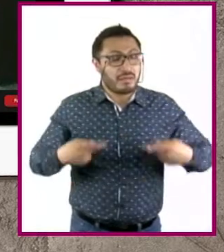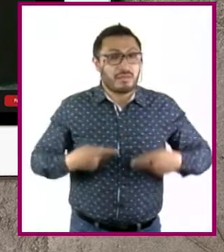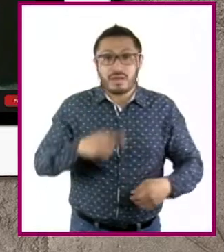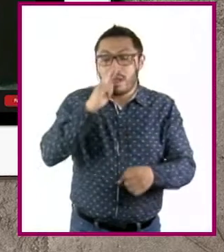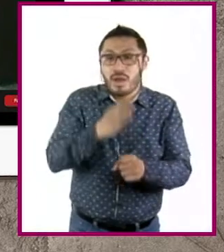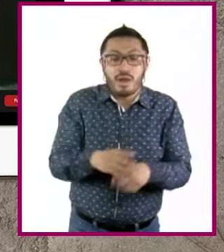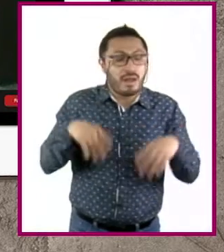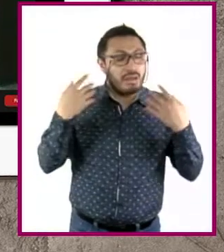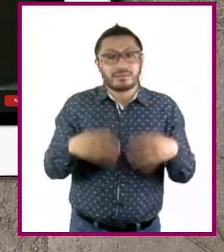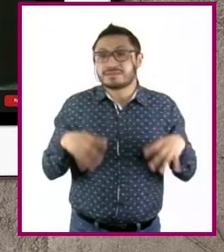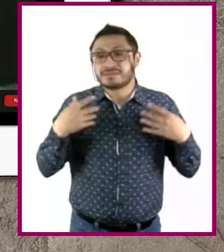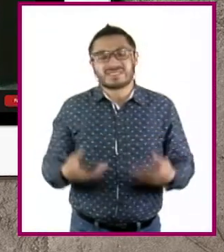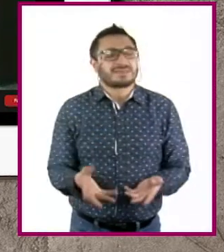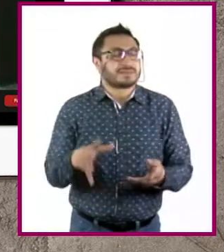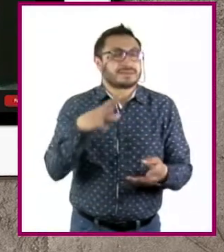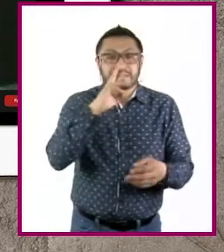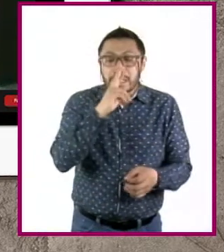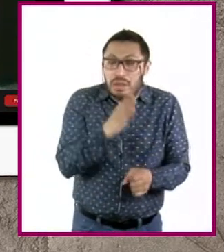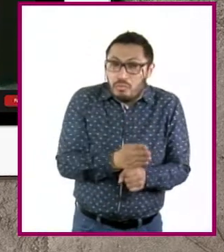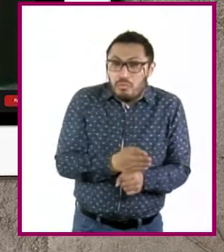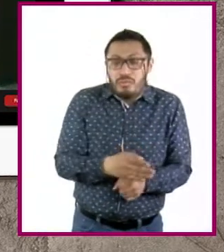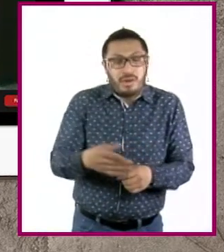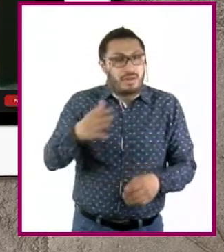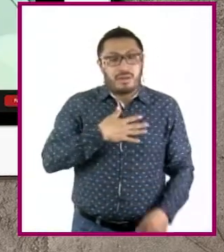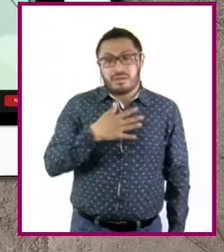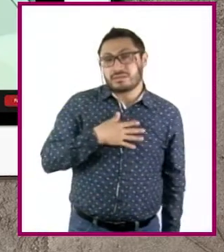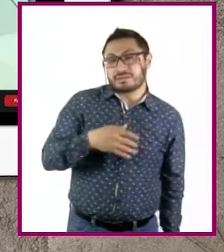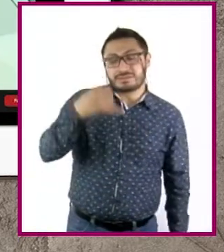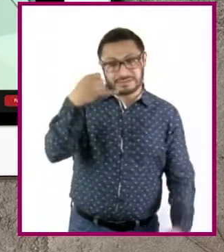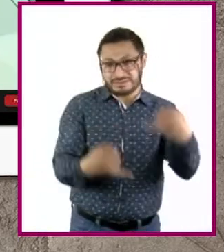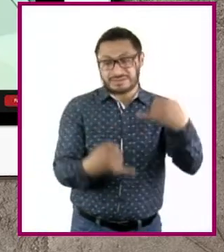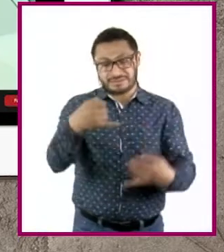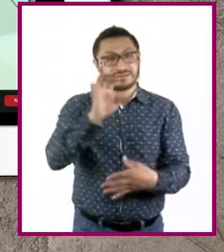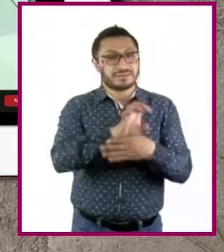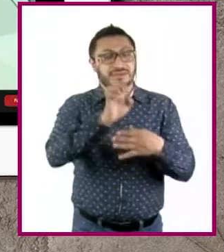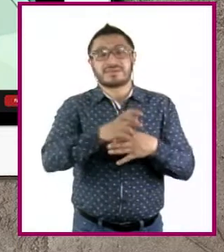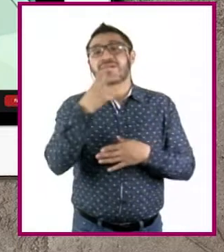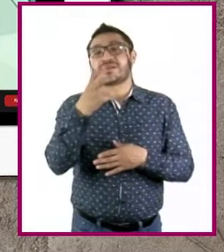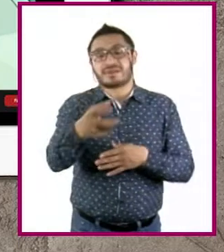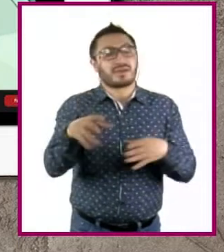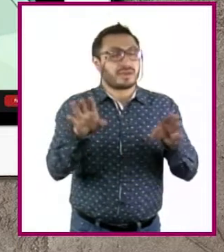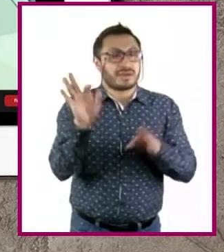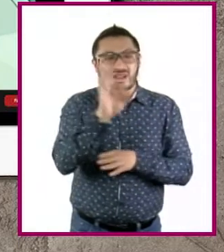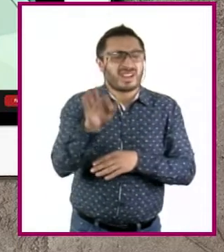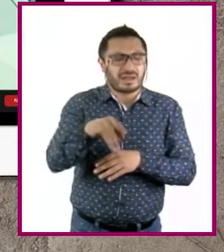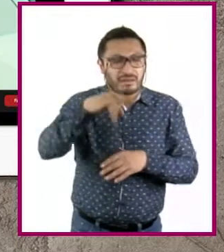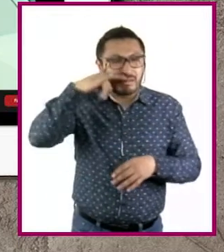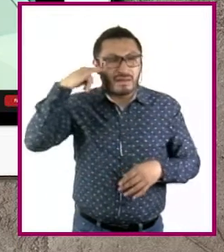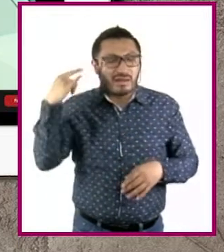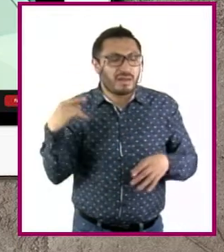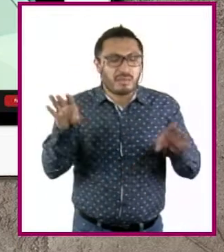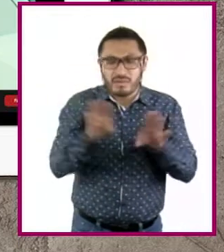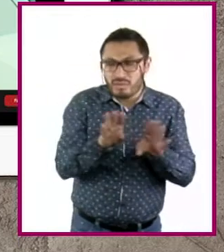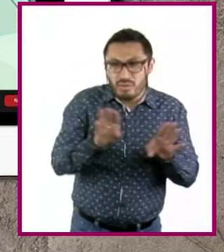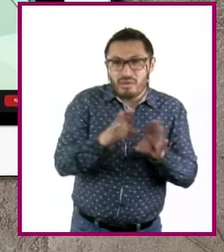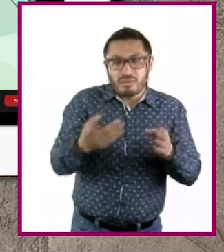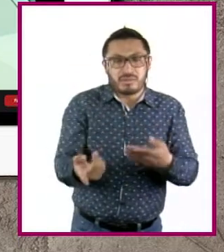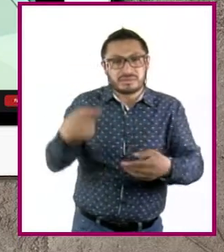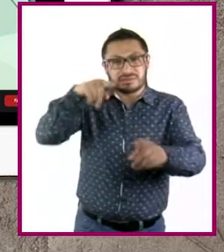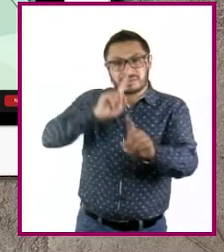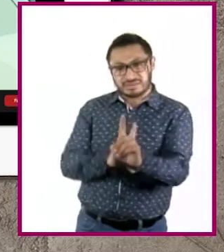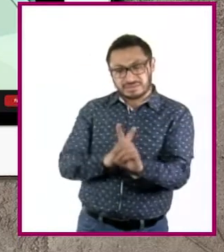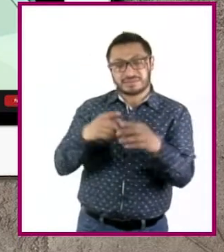la responsabilidad viene a ser de uno propio, ¿no? Entonces son las cuestiones que a lo mejor no se ven tan de tras bambalinas,